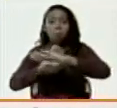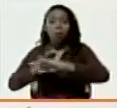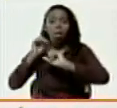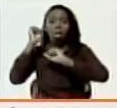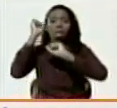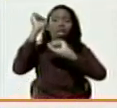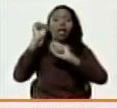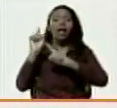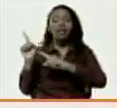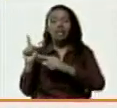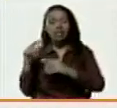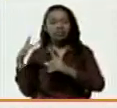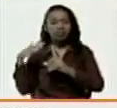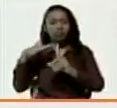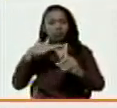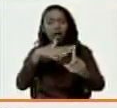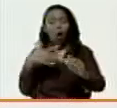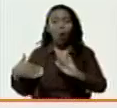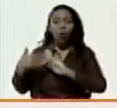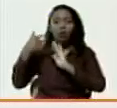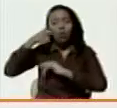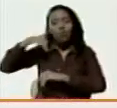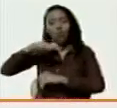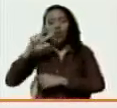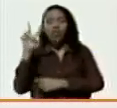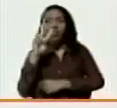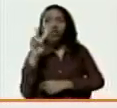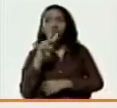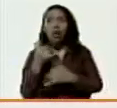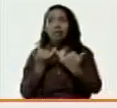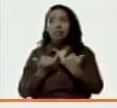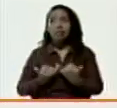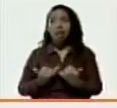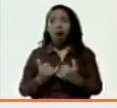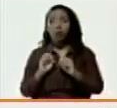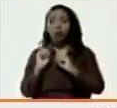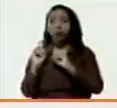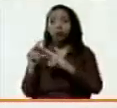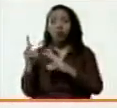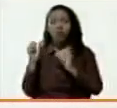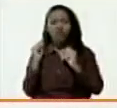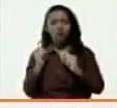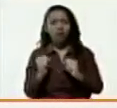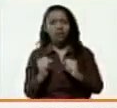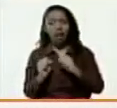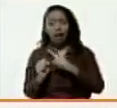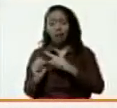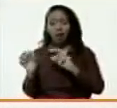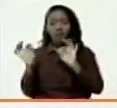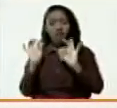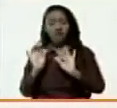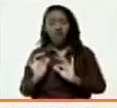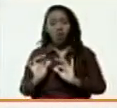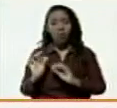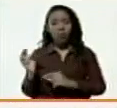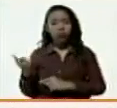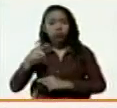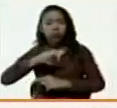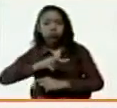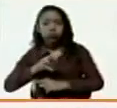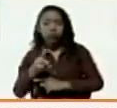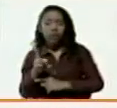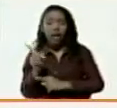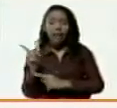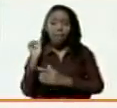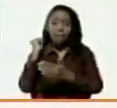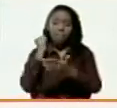en la amenaza directa contra el pueblo venezolano ya con la opción extrema pero las medidas coercitivas unilaterales también